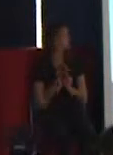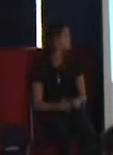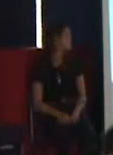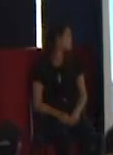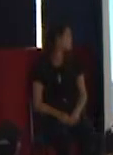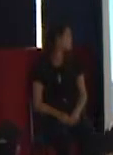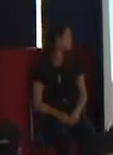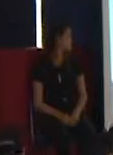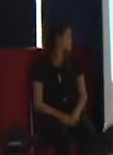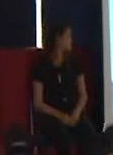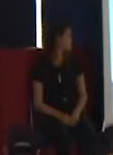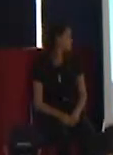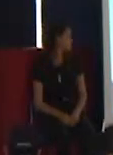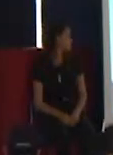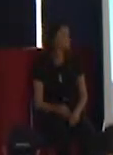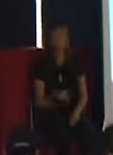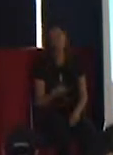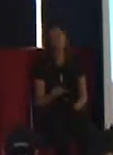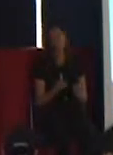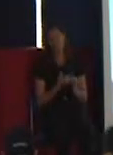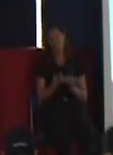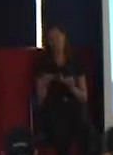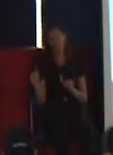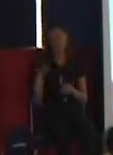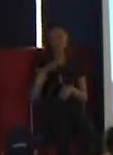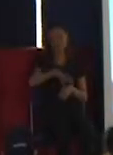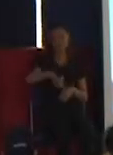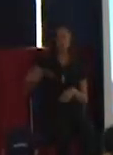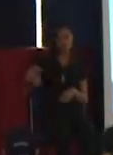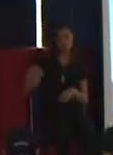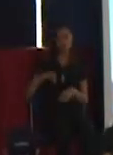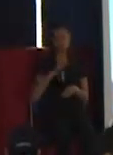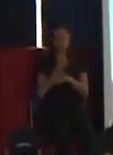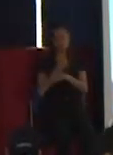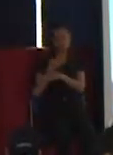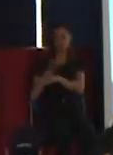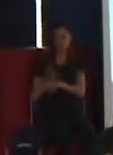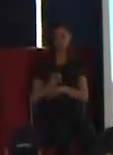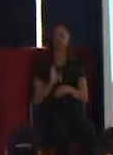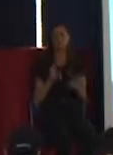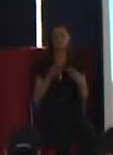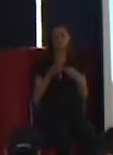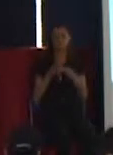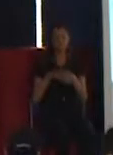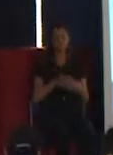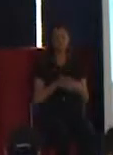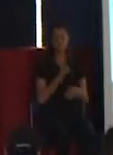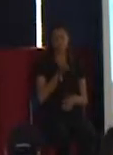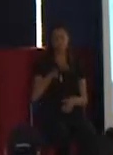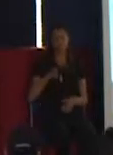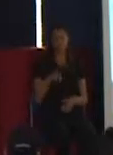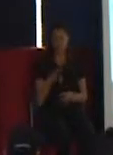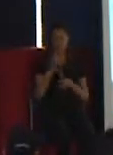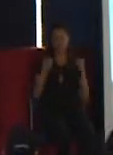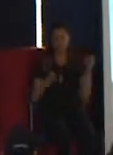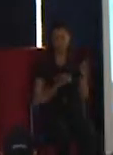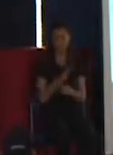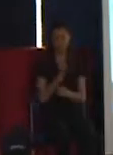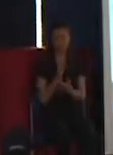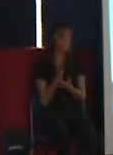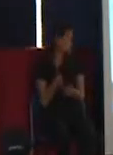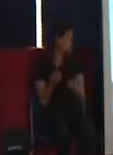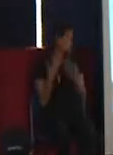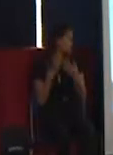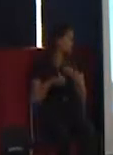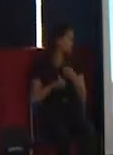Familiar, entre otros organismos, ¿sí?, entre otras instituciones, ONGs internacionales que nos prestan